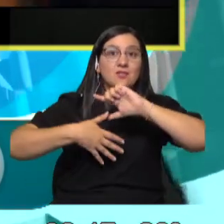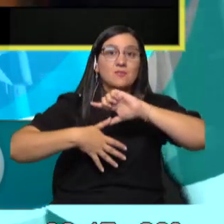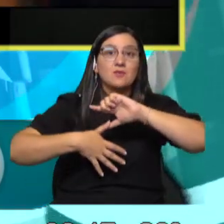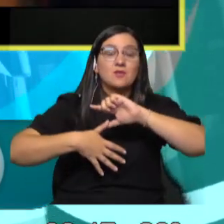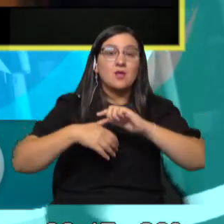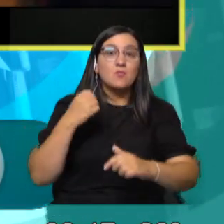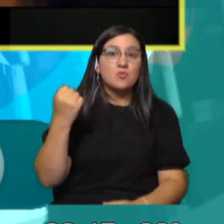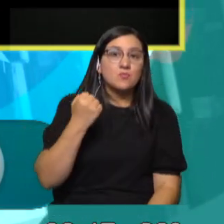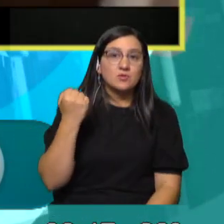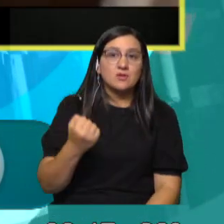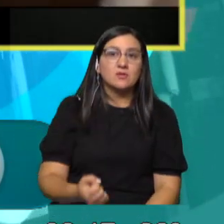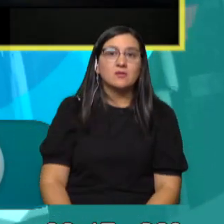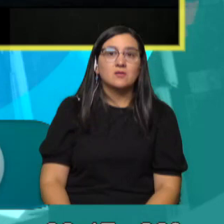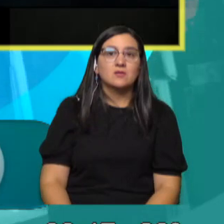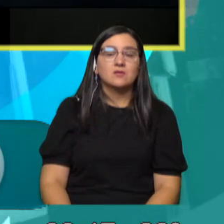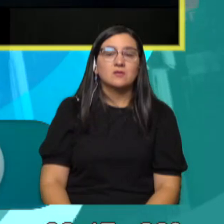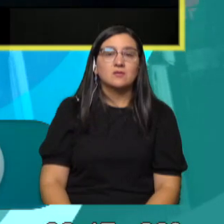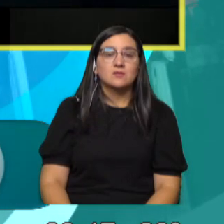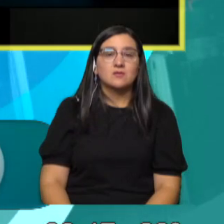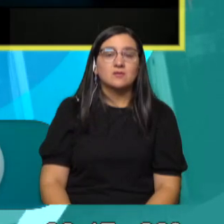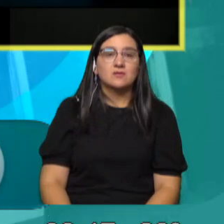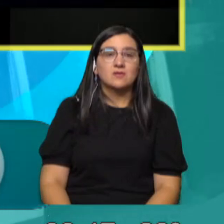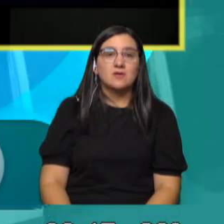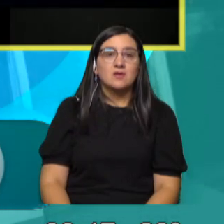importante. Hablando concretamente,